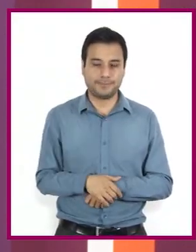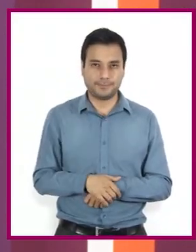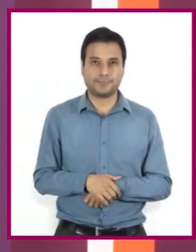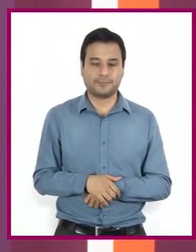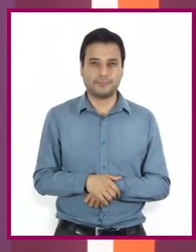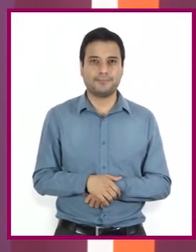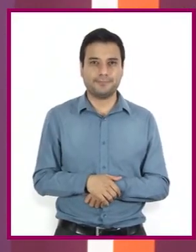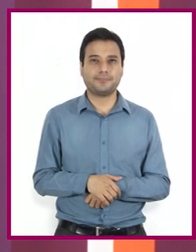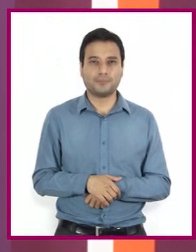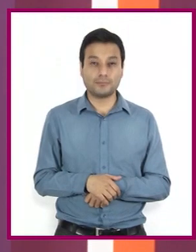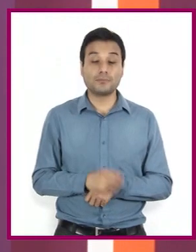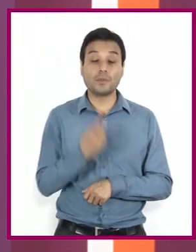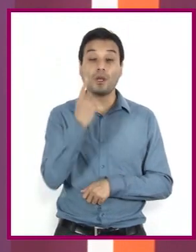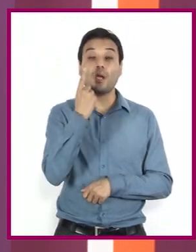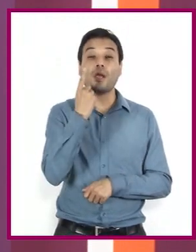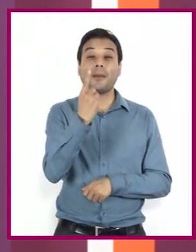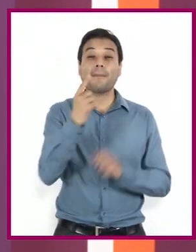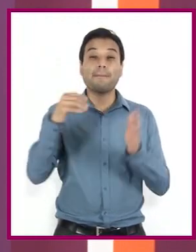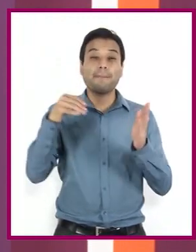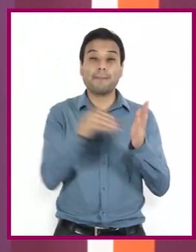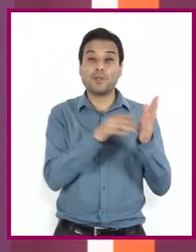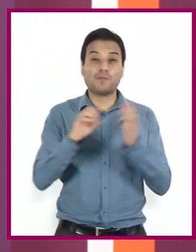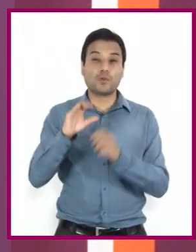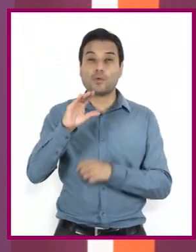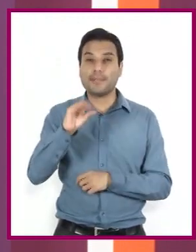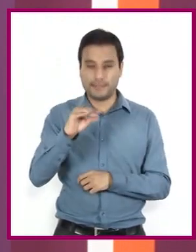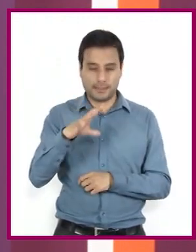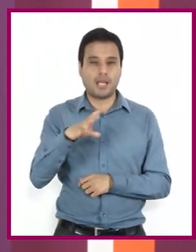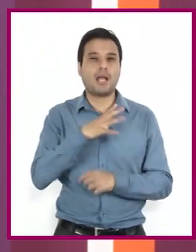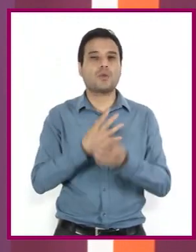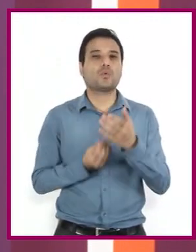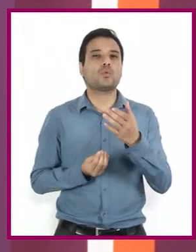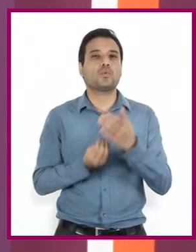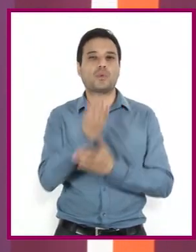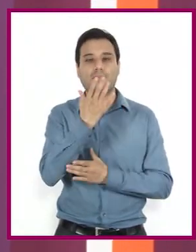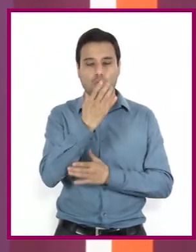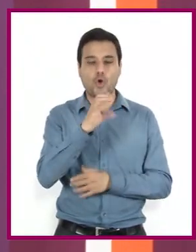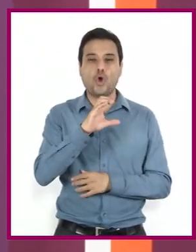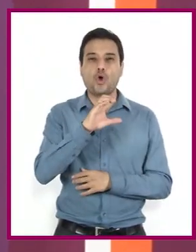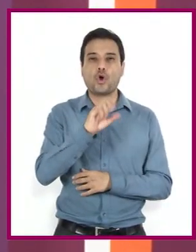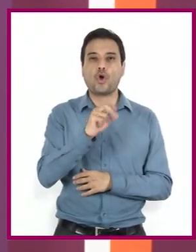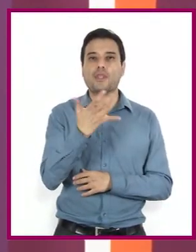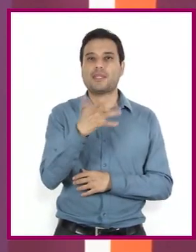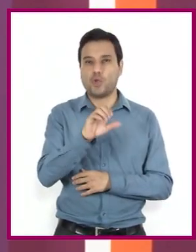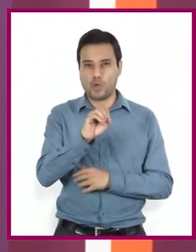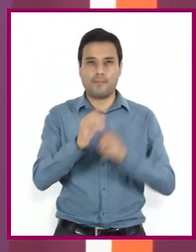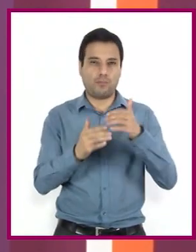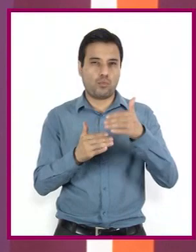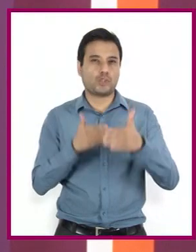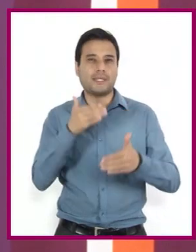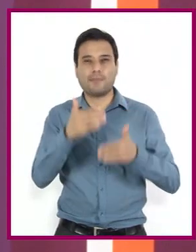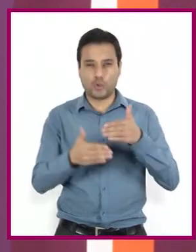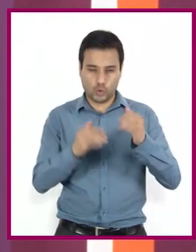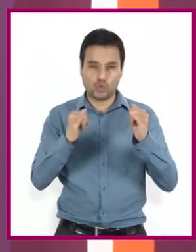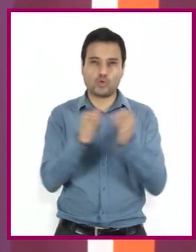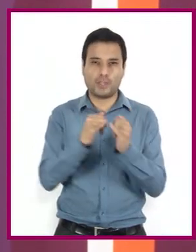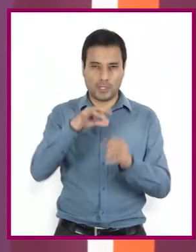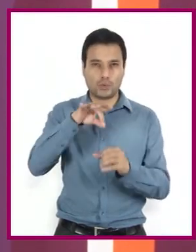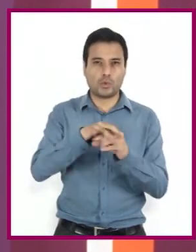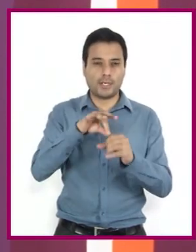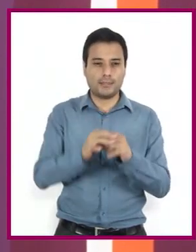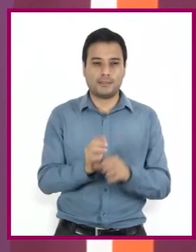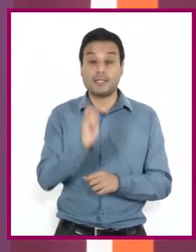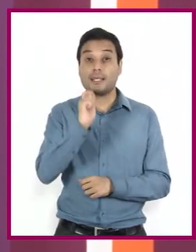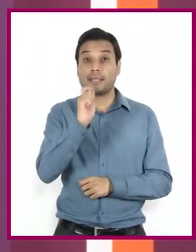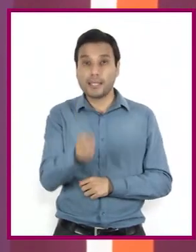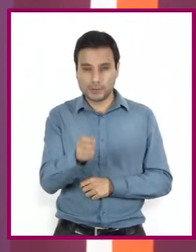en 1990 el Código Federal de Instituciones y Procedimientos Electorales, el cual estableció la creación